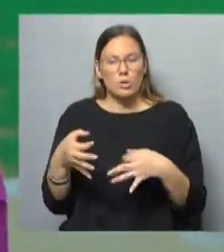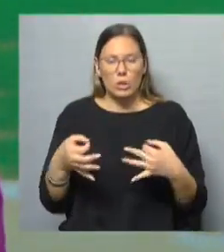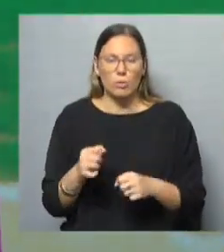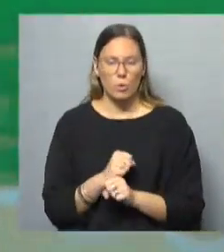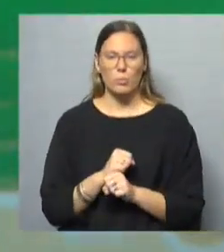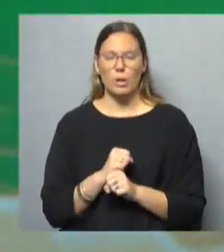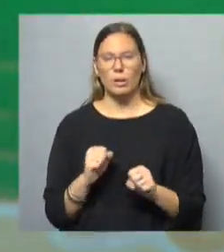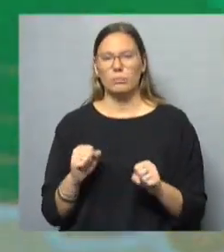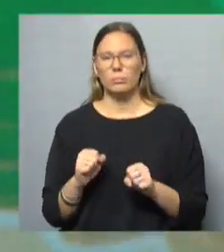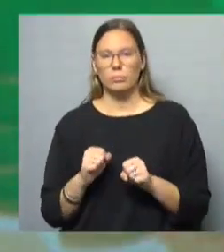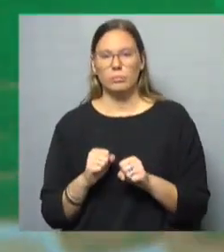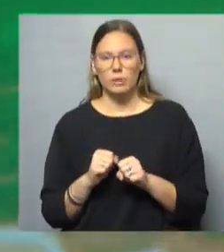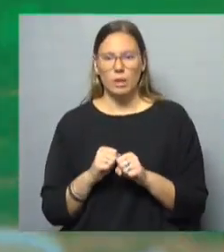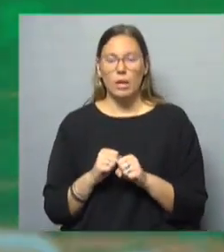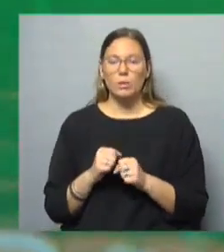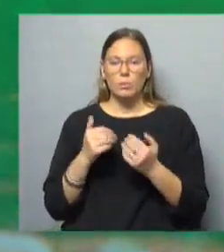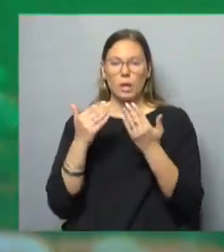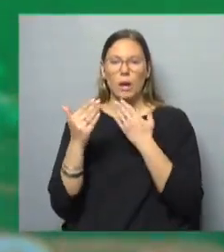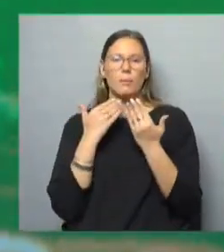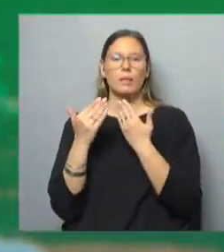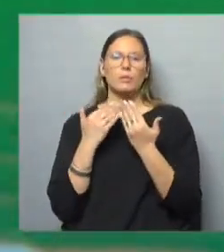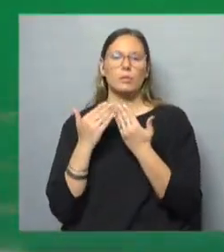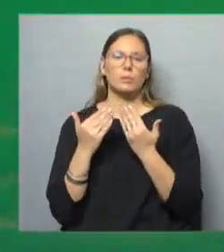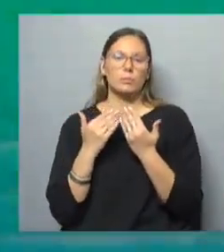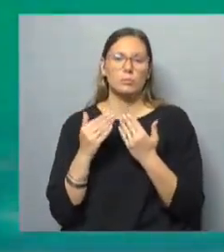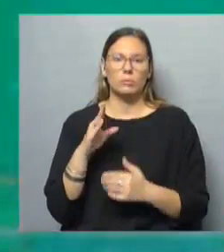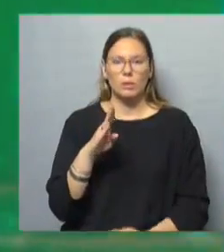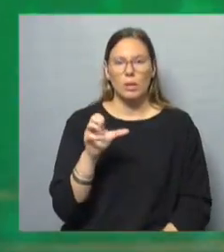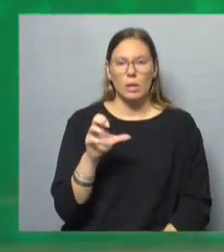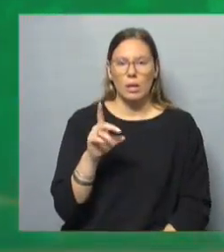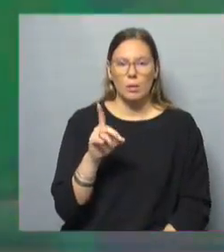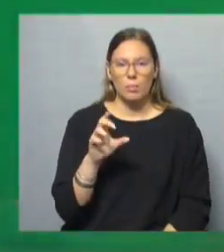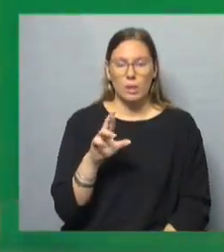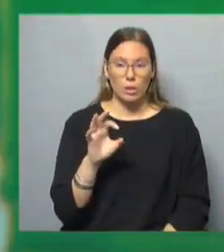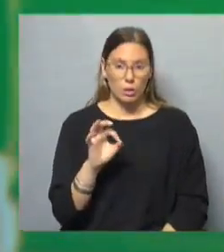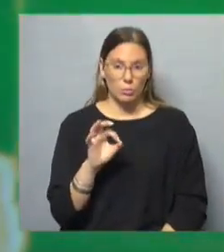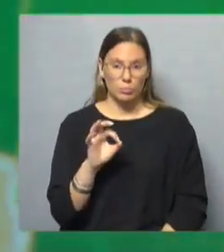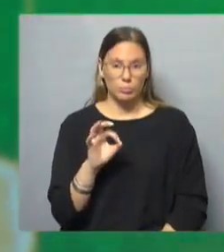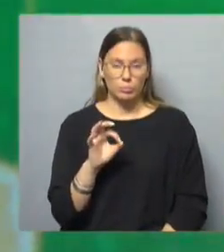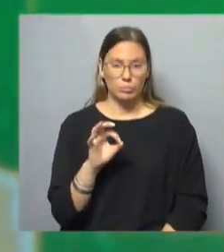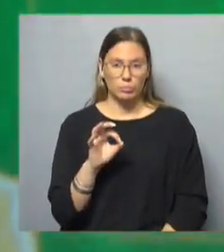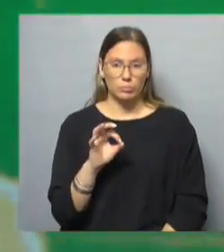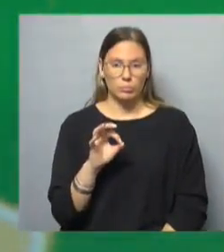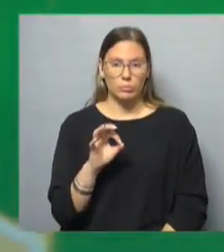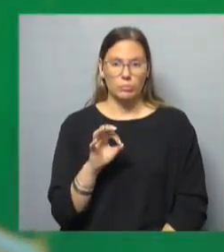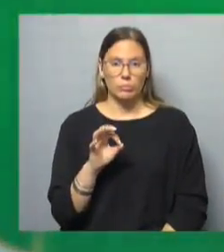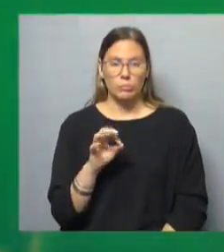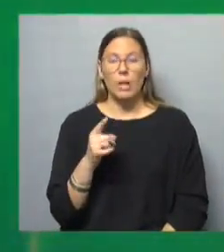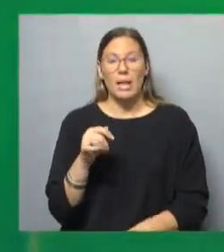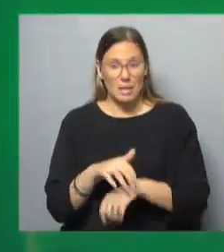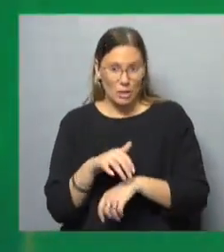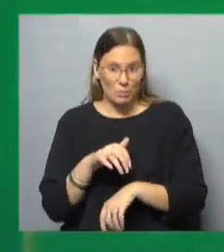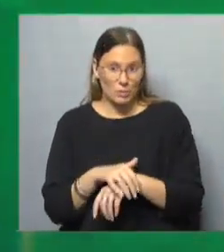lograr. Y bueno, estuve hablando con Pedro Koppelmayer, que es uno de los